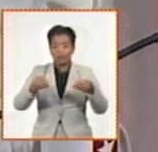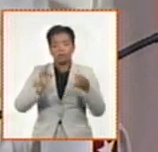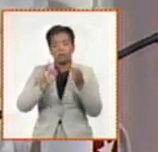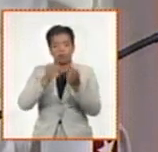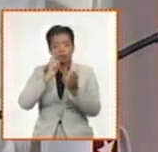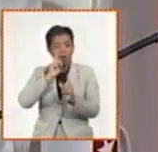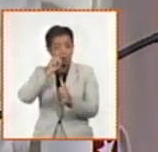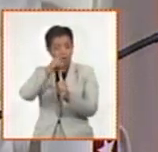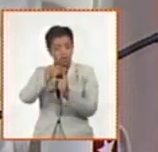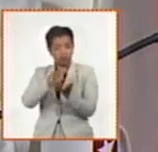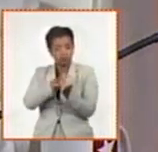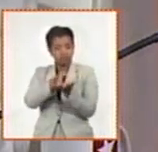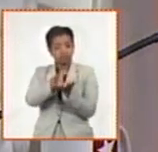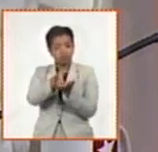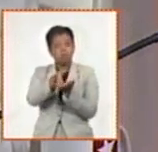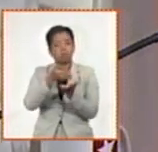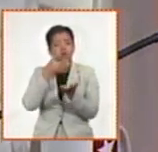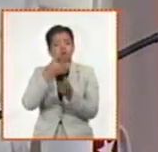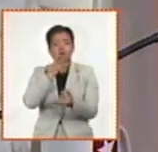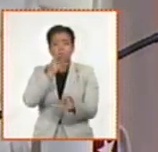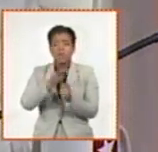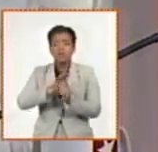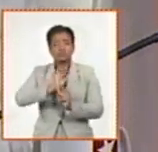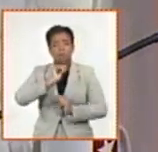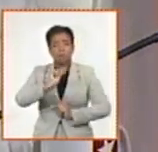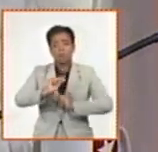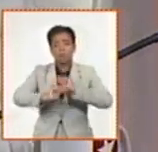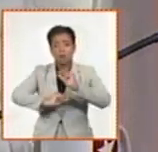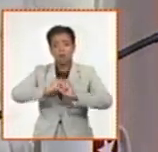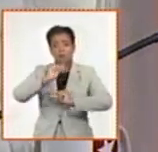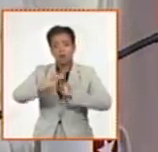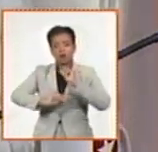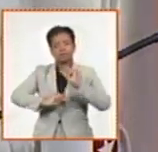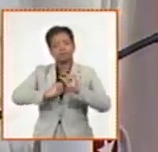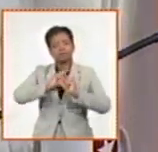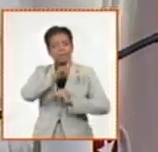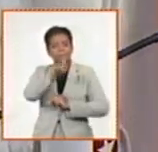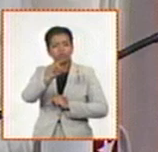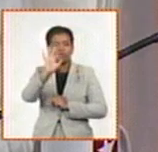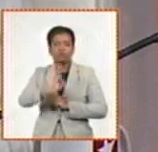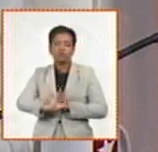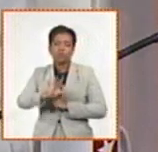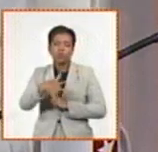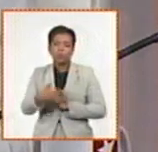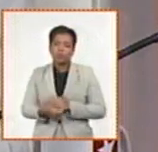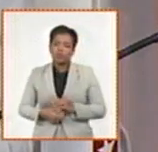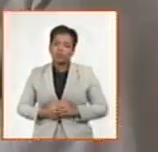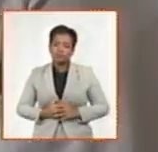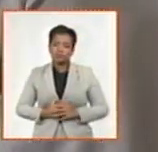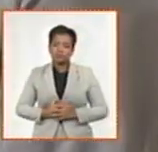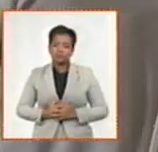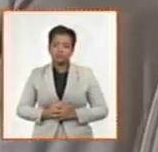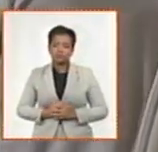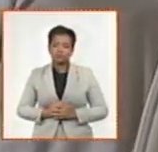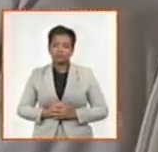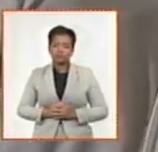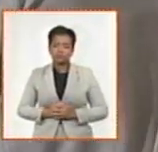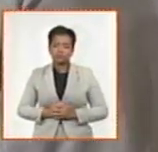cuantos, pero se ha ido generalizando, sumando. ¿Qué por ciento, por ejemplo, no tienen ustedes